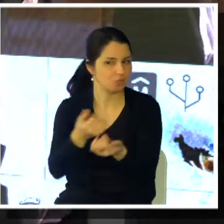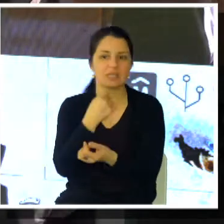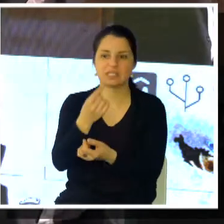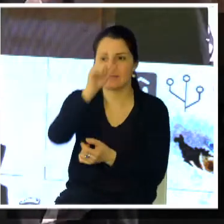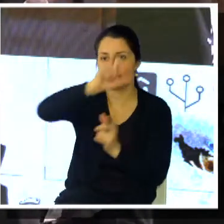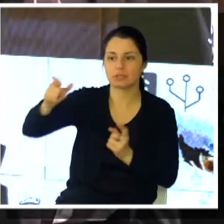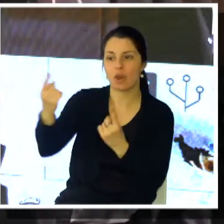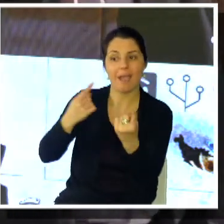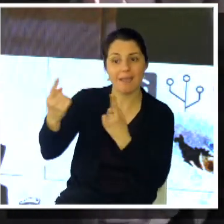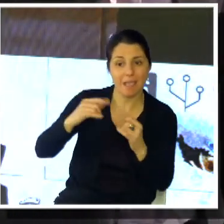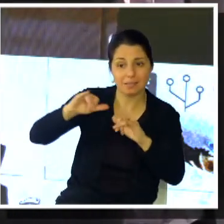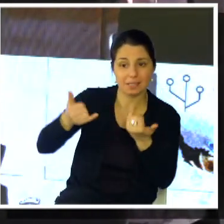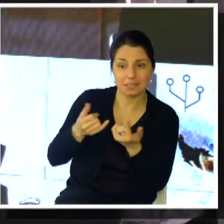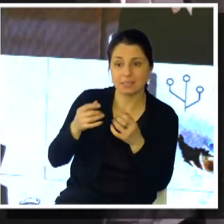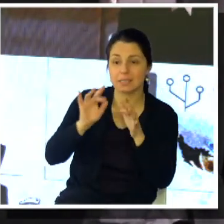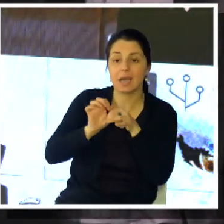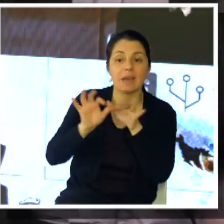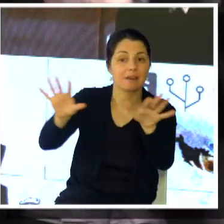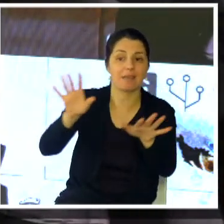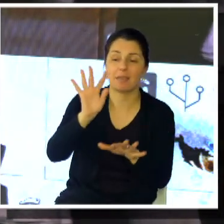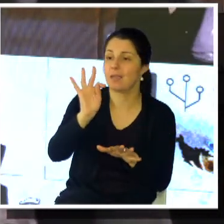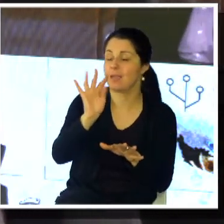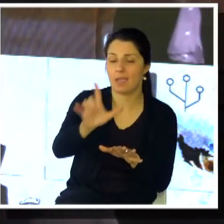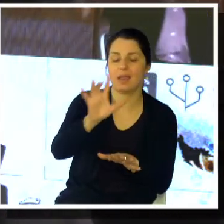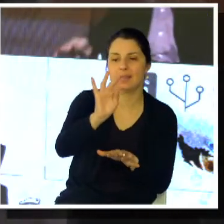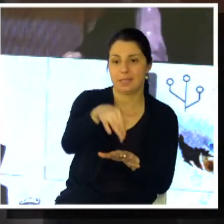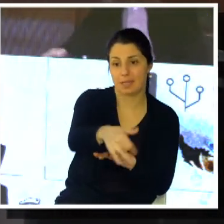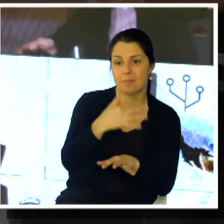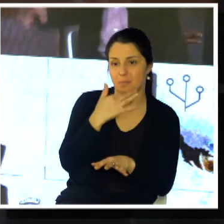la red con Narrowband IoT o con LTE-M.